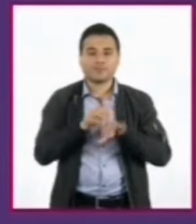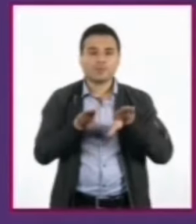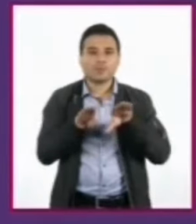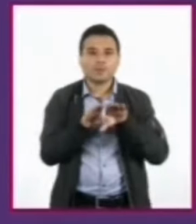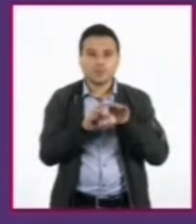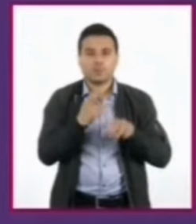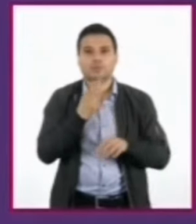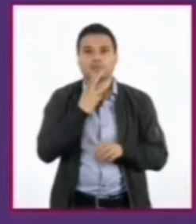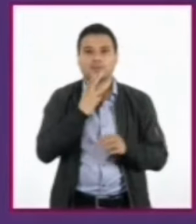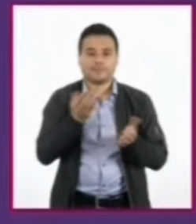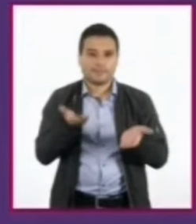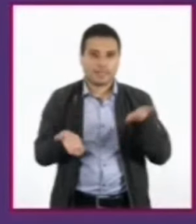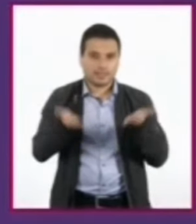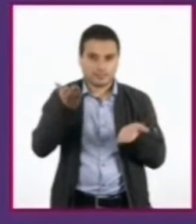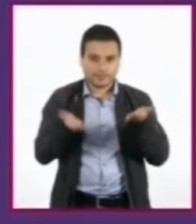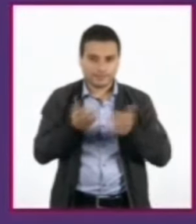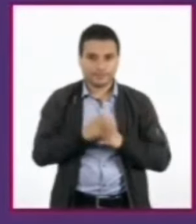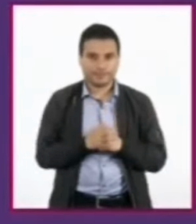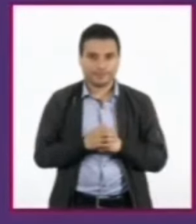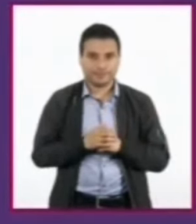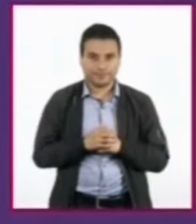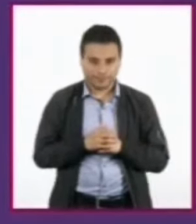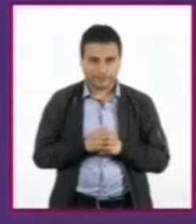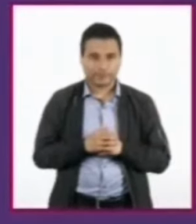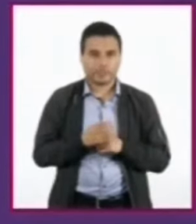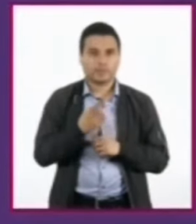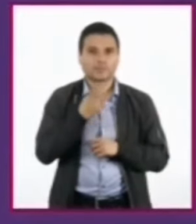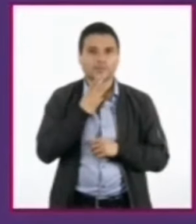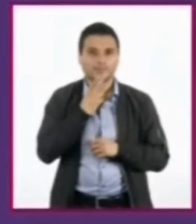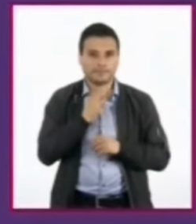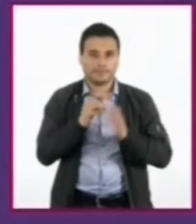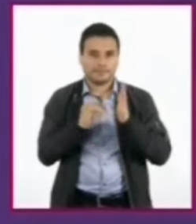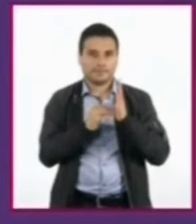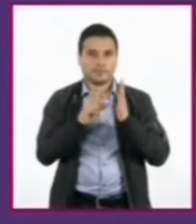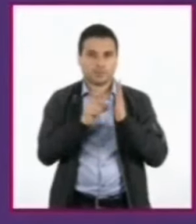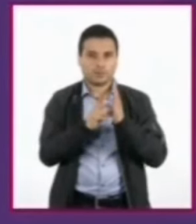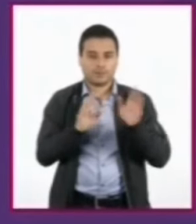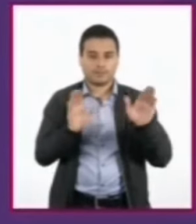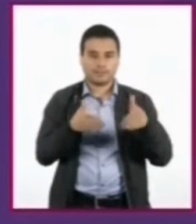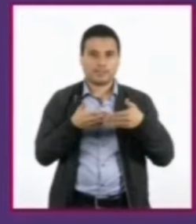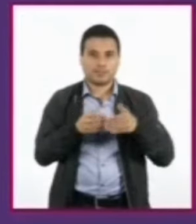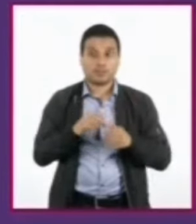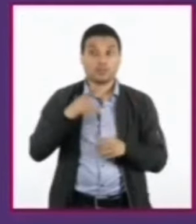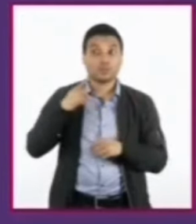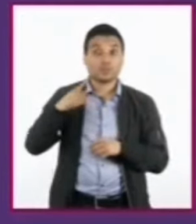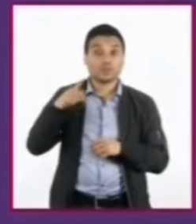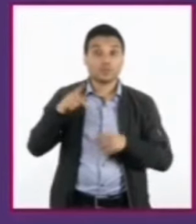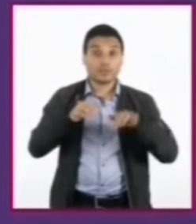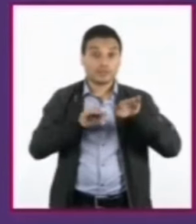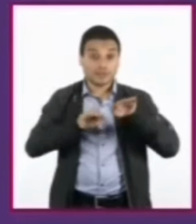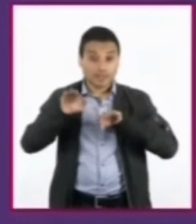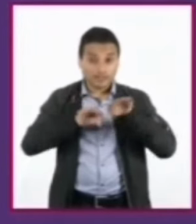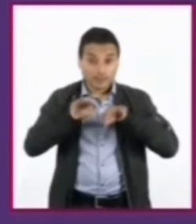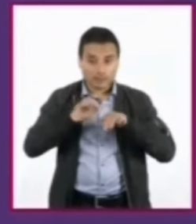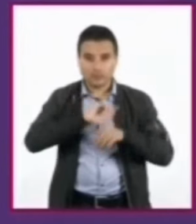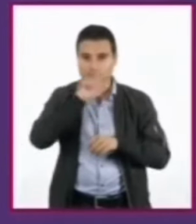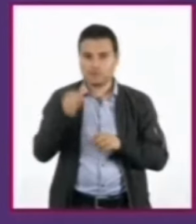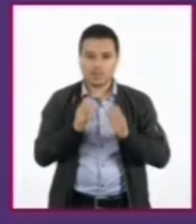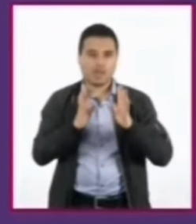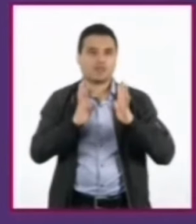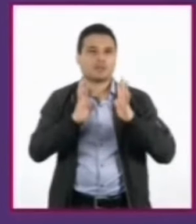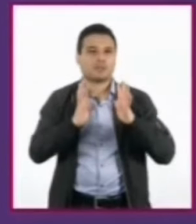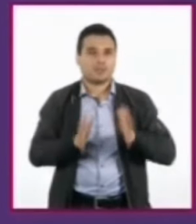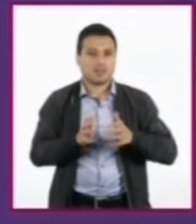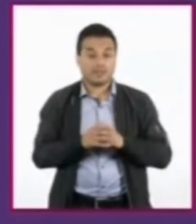de la balanza. Utilizó un sistema cerrado. Gracias a su trabajo, concluyó que en